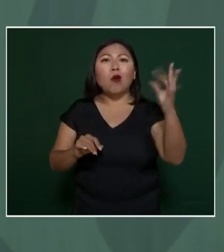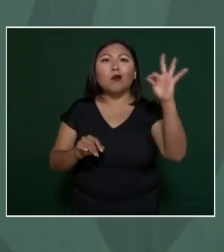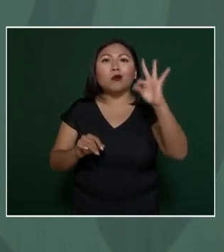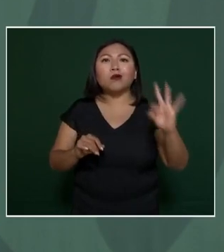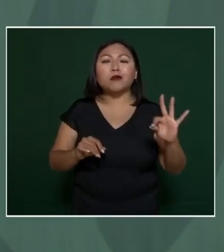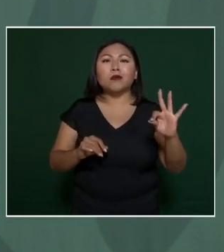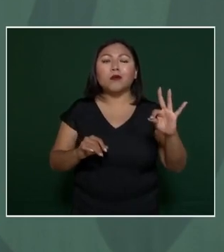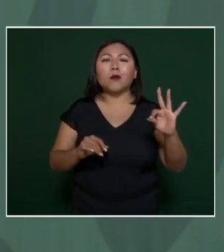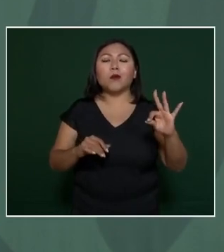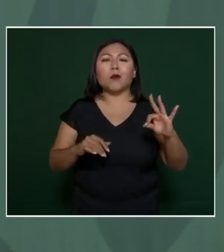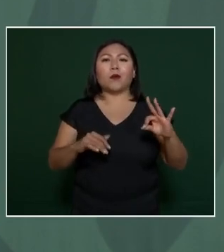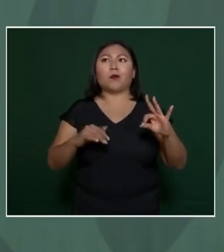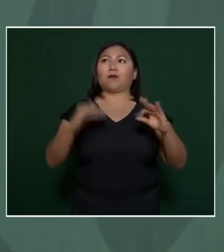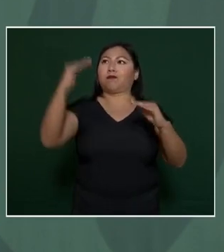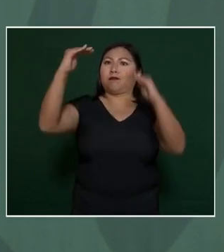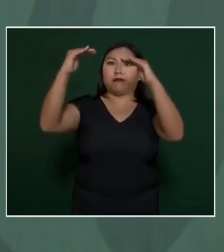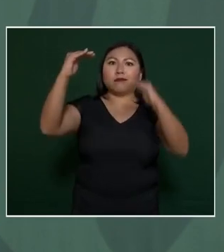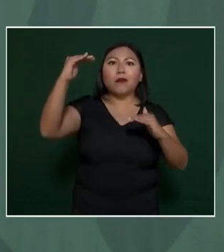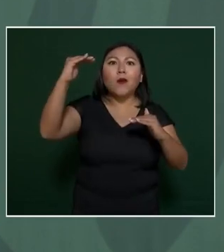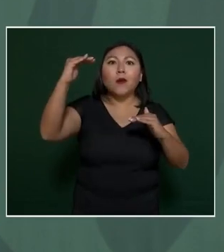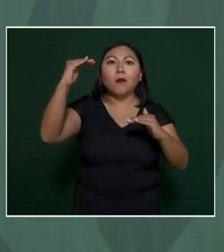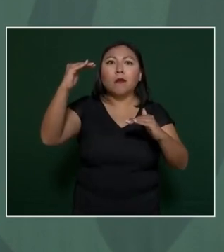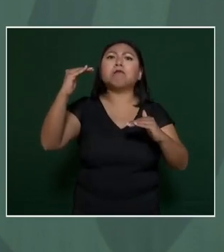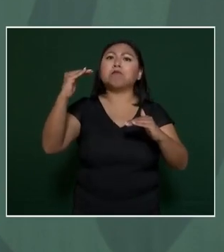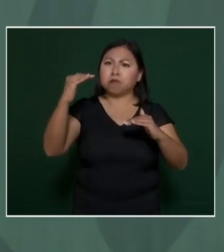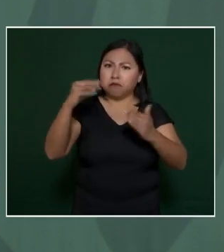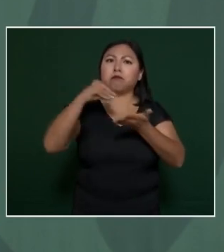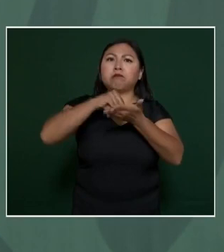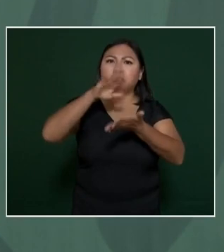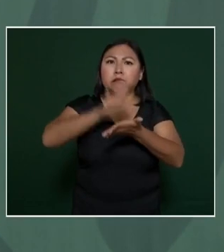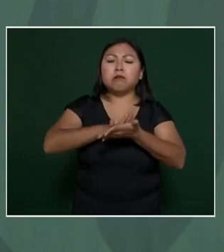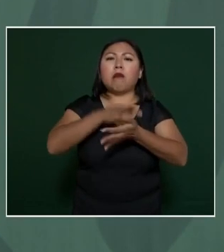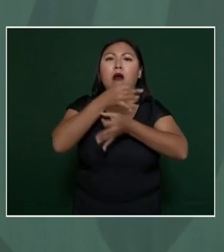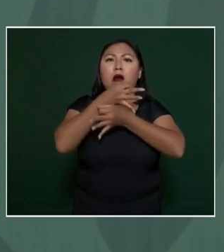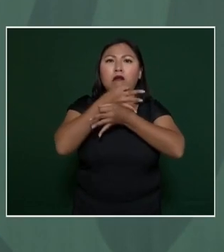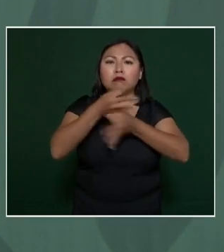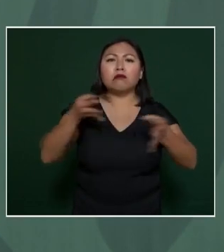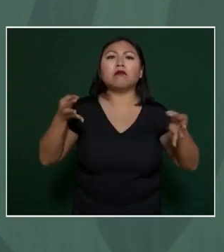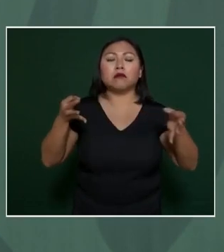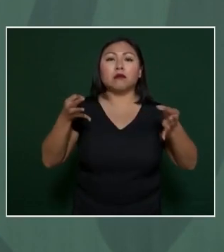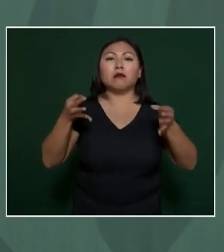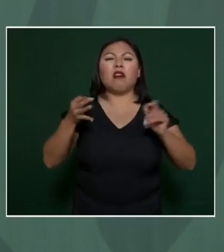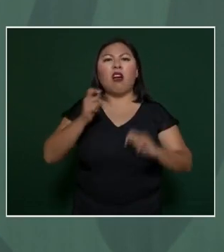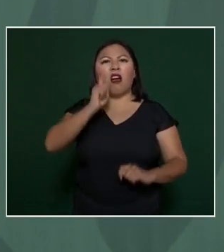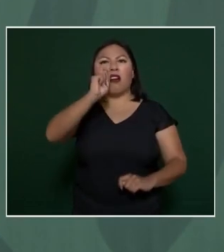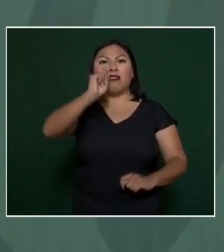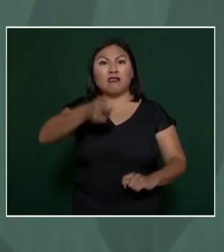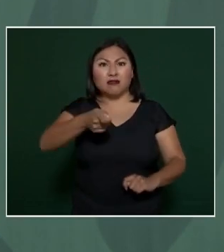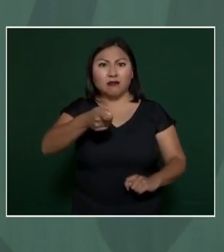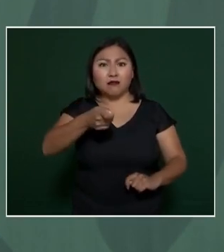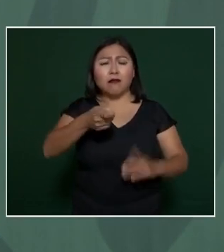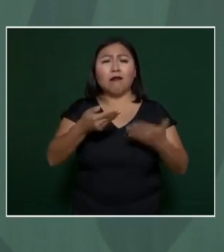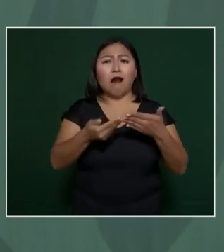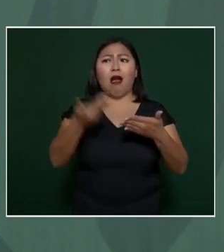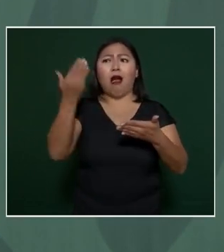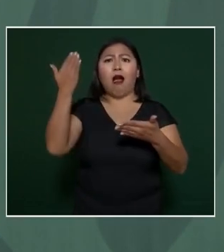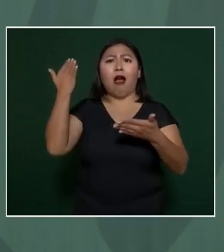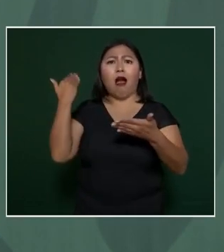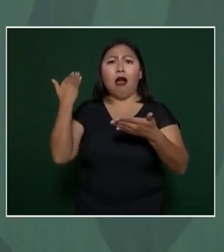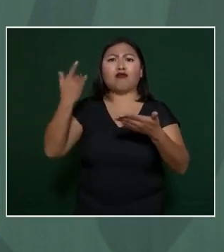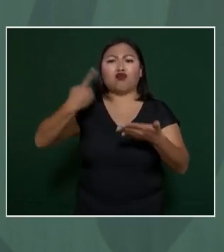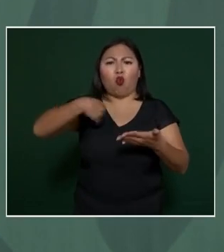según el informe ello significa que la política del bienestar